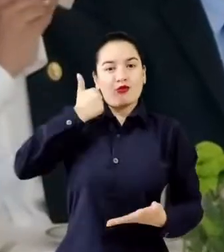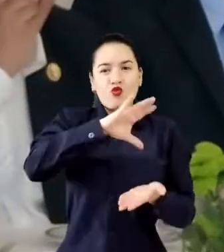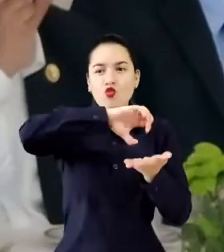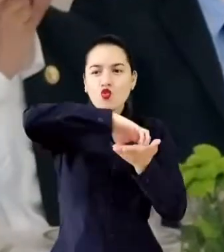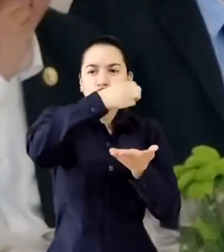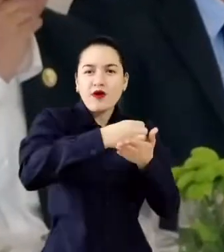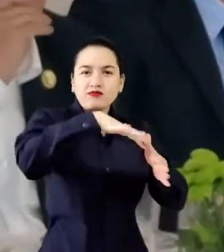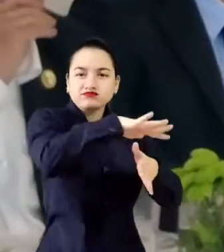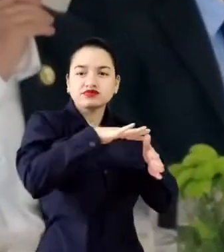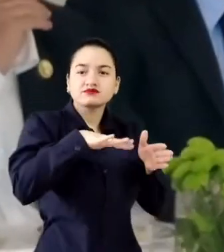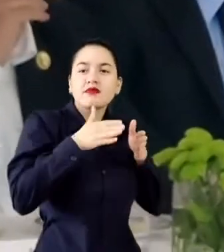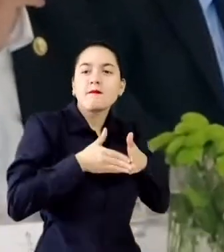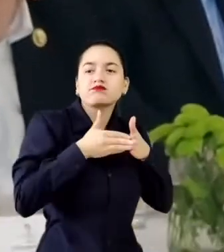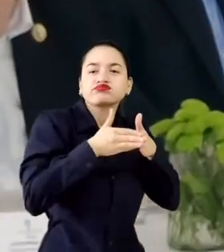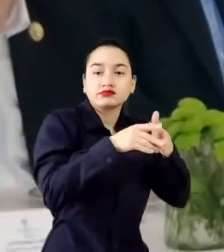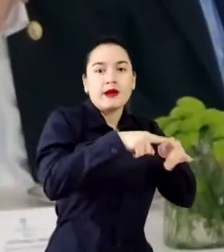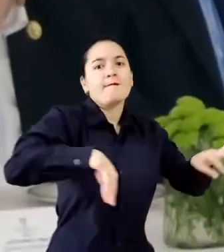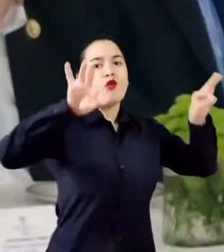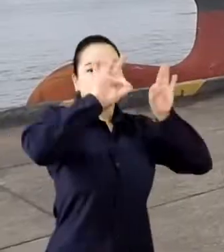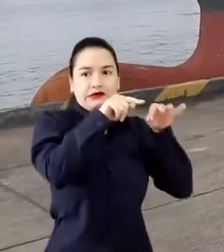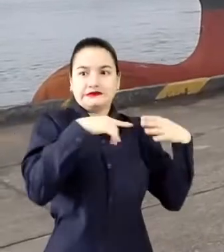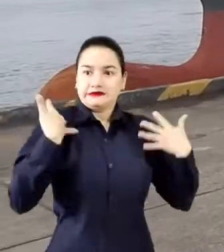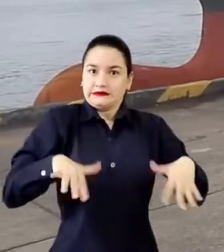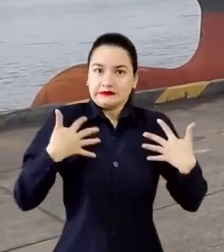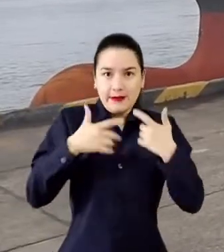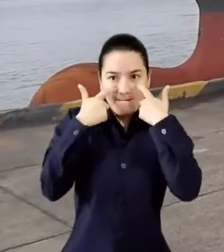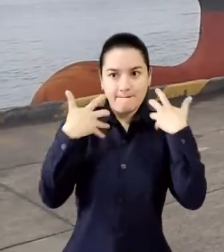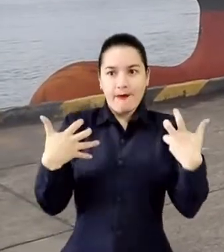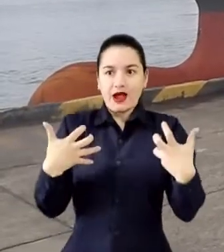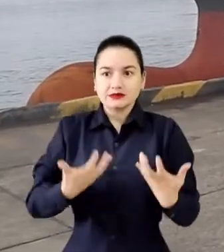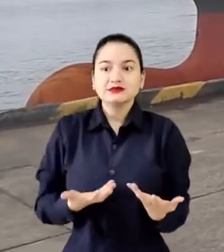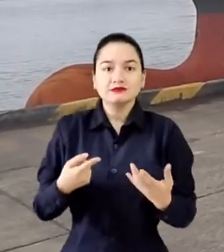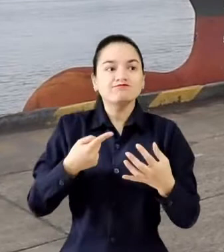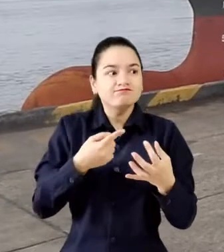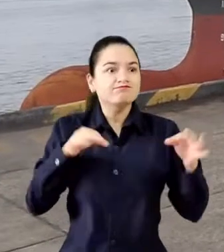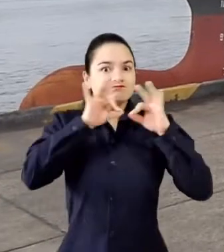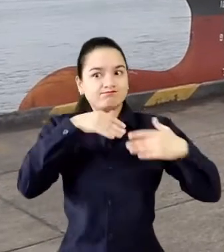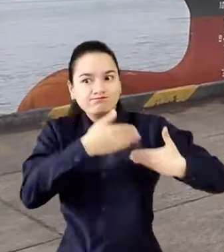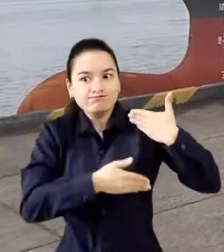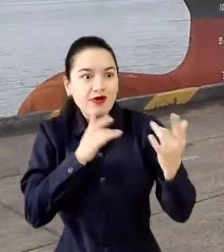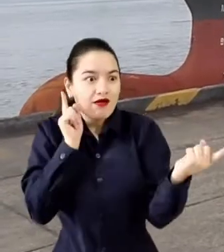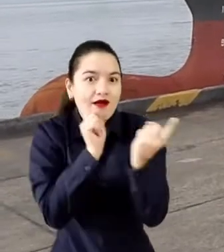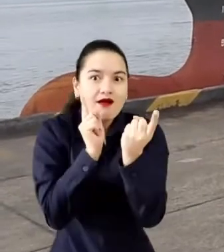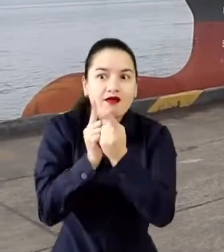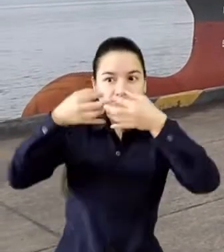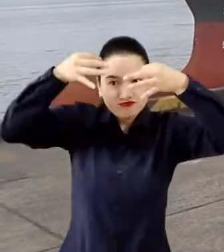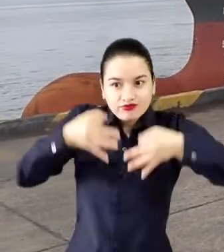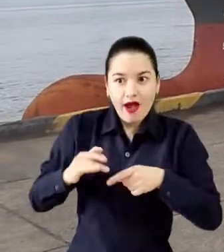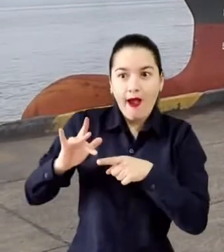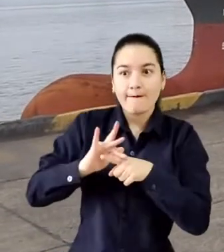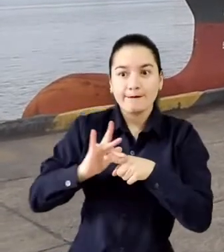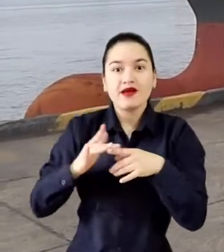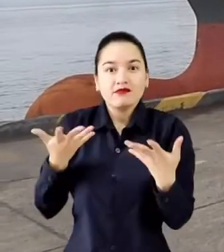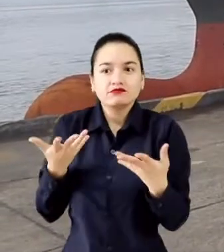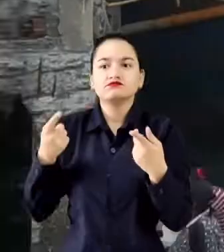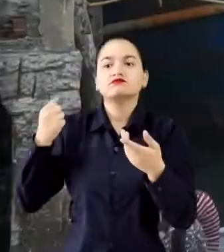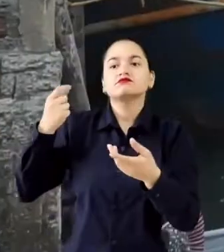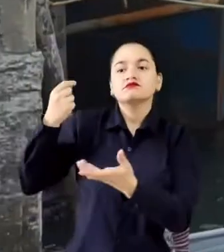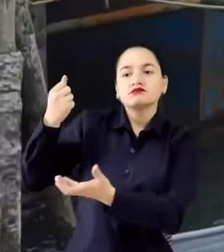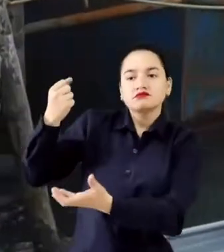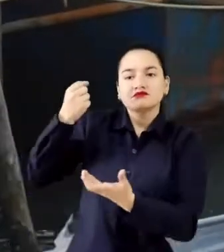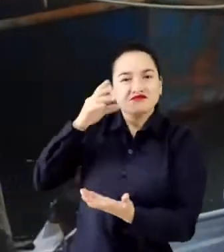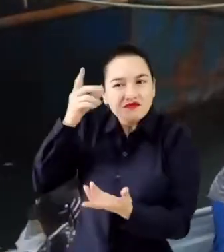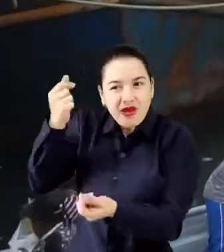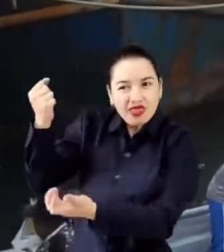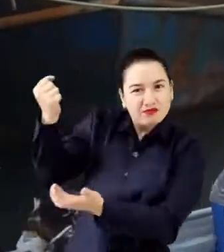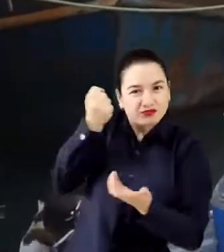aprovechamiento también del puerto de Tumaco, presidente, y ahí quiero hacerle una solicitud que nos acompañe, presidente, es que este puerto está entregado a una